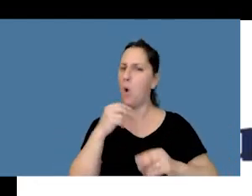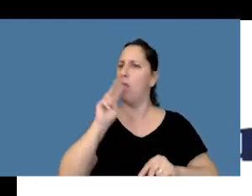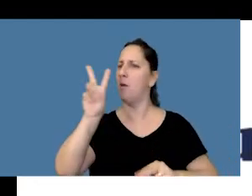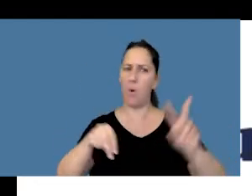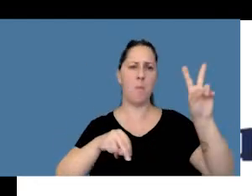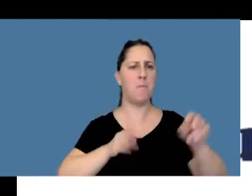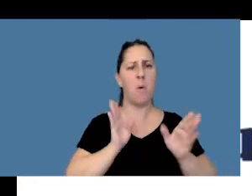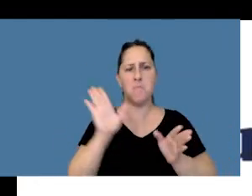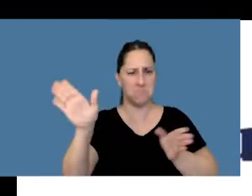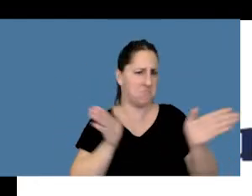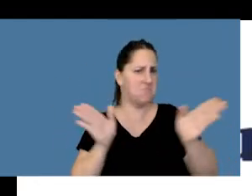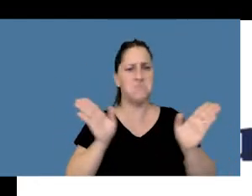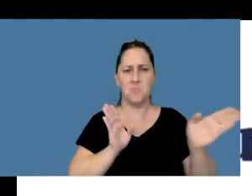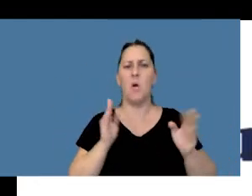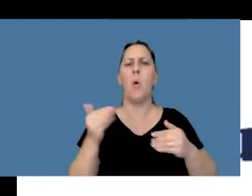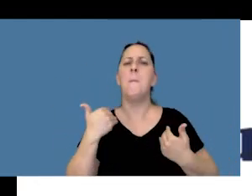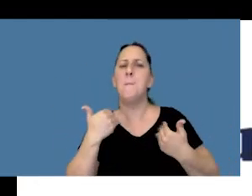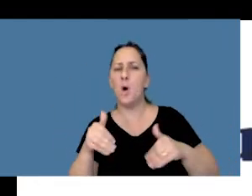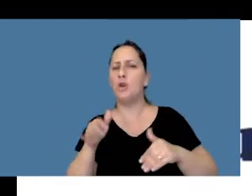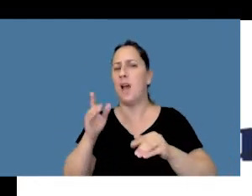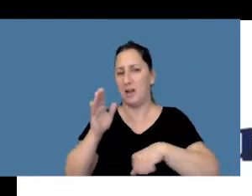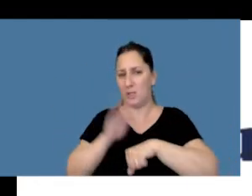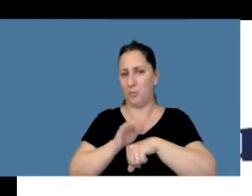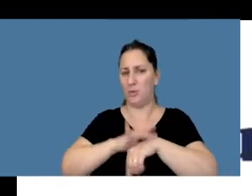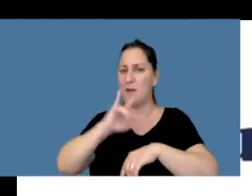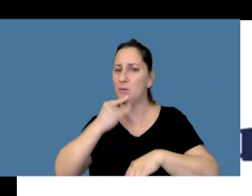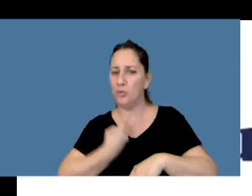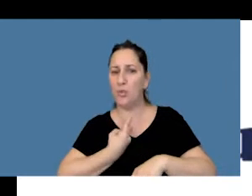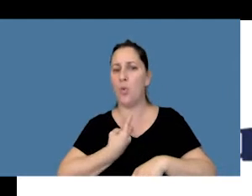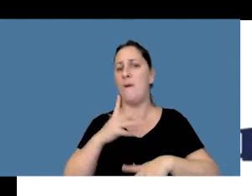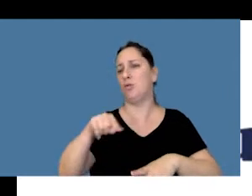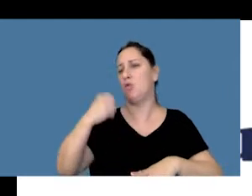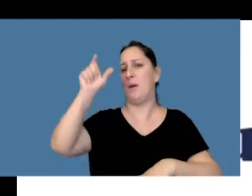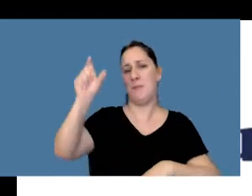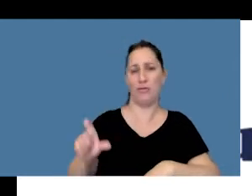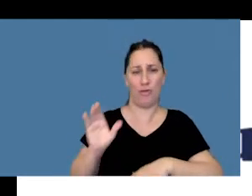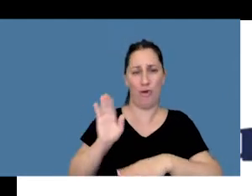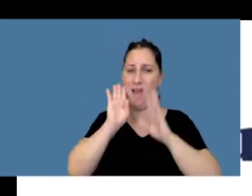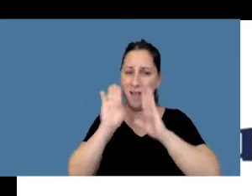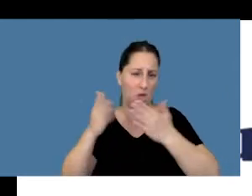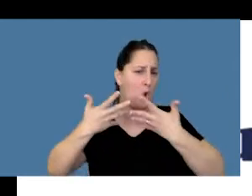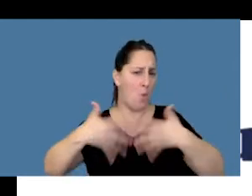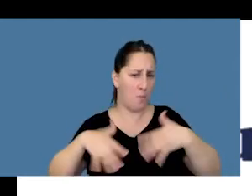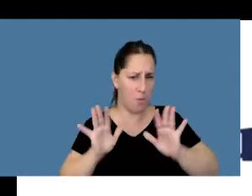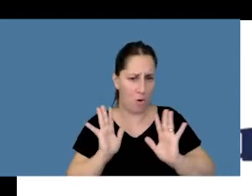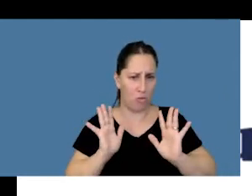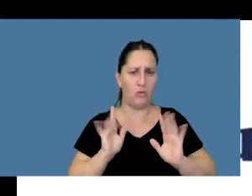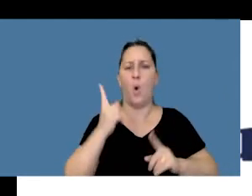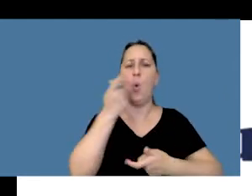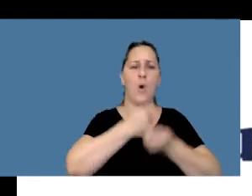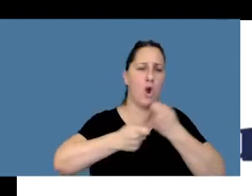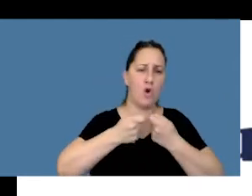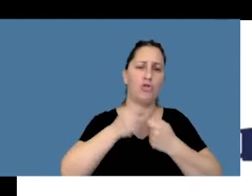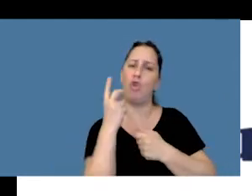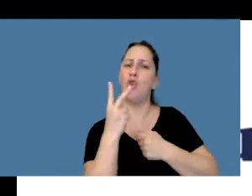tiempo, no importa si las atiende él, a veces es imposible, o otras personas, ¿no? Si tiene más de un local, por